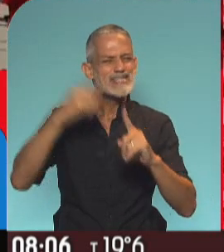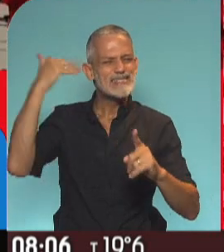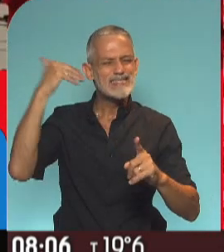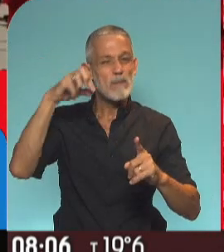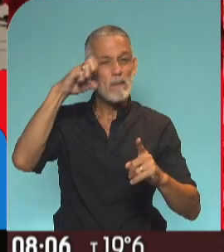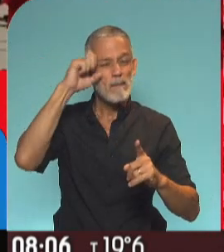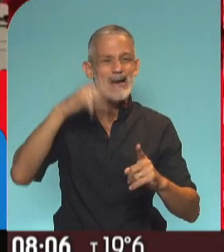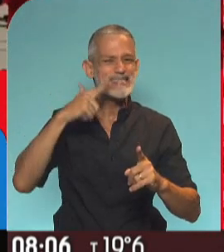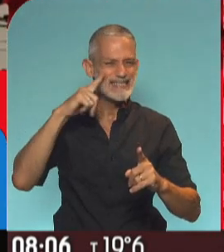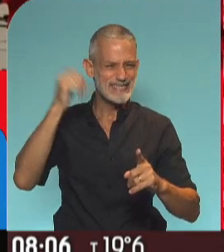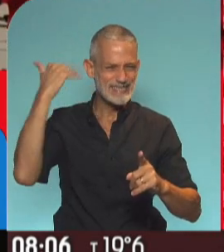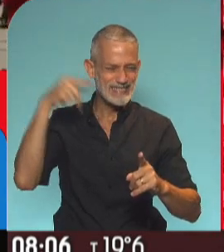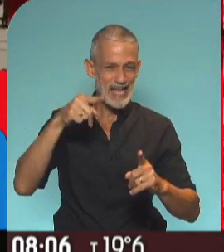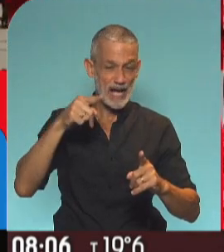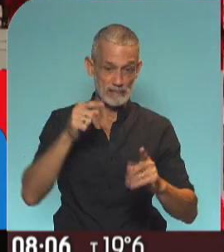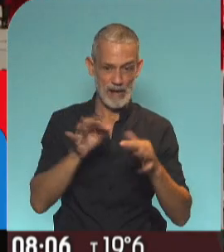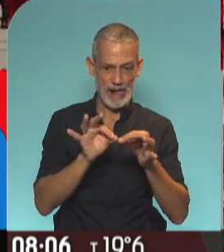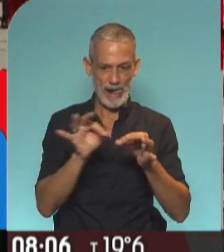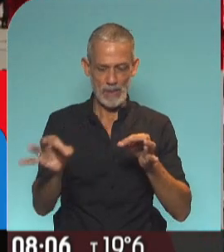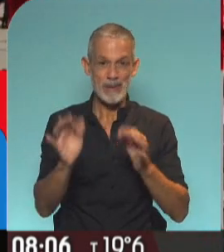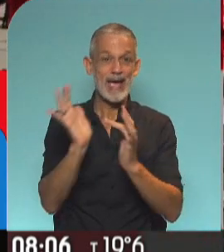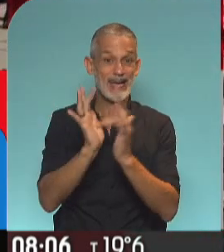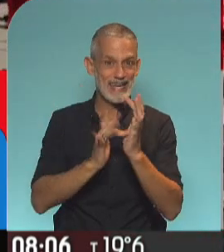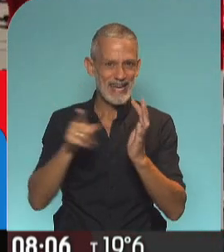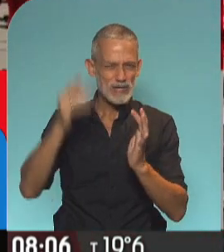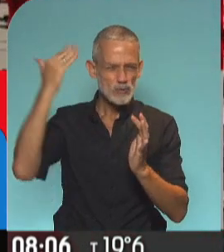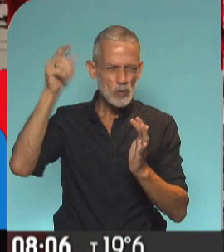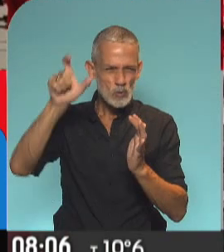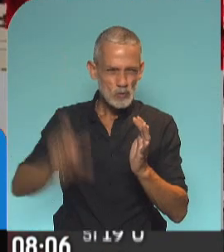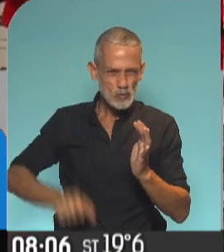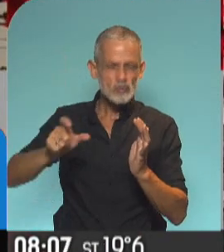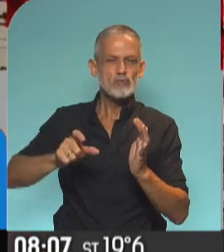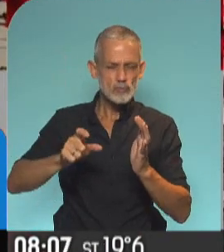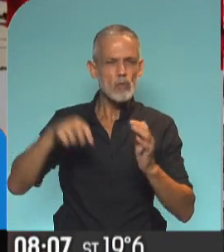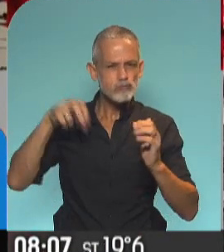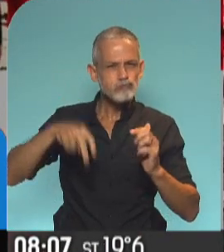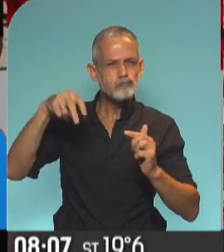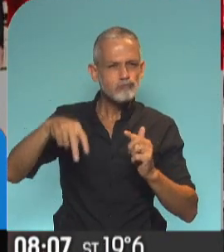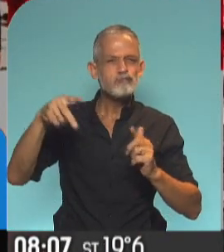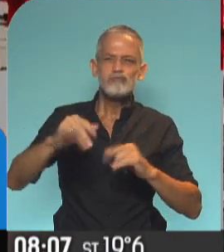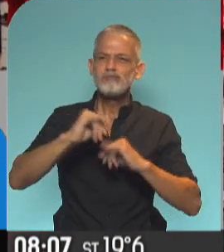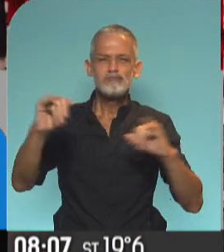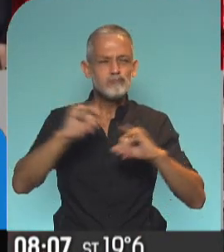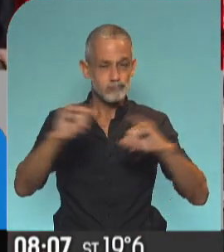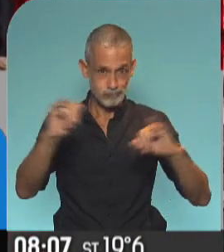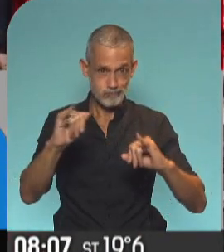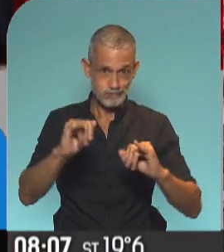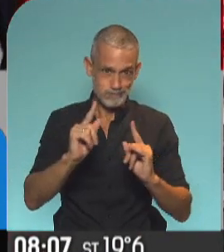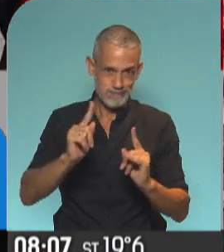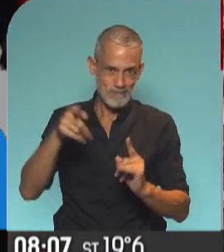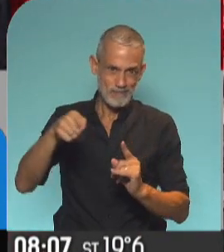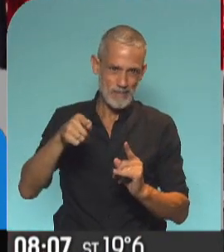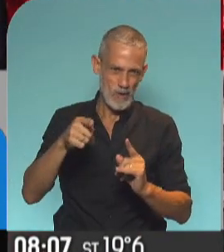muy cercano al territorio donde Jesucristo peregrinó y justamente también llevó adelante lo que fue